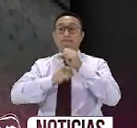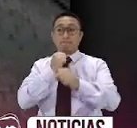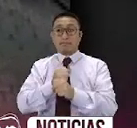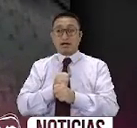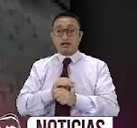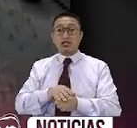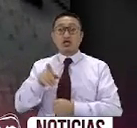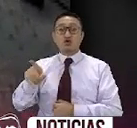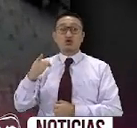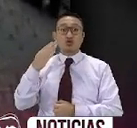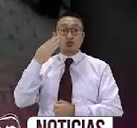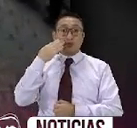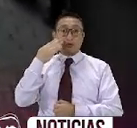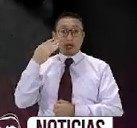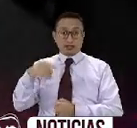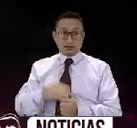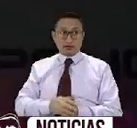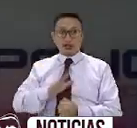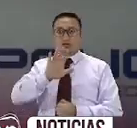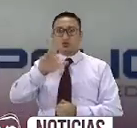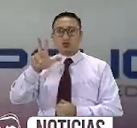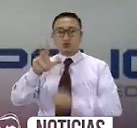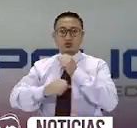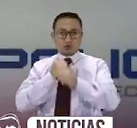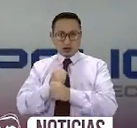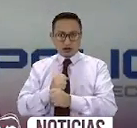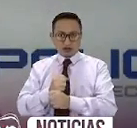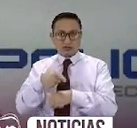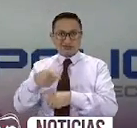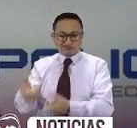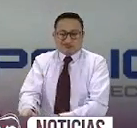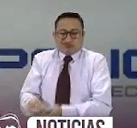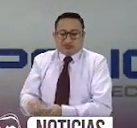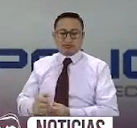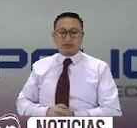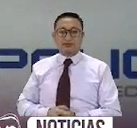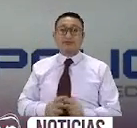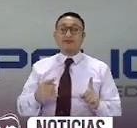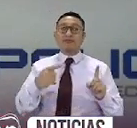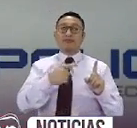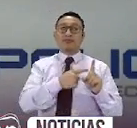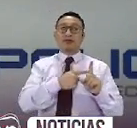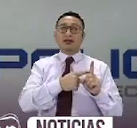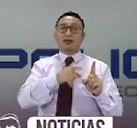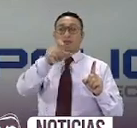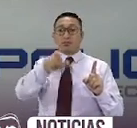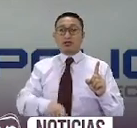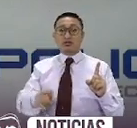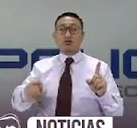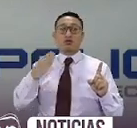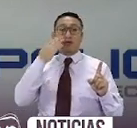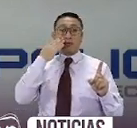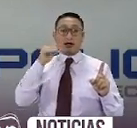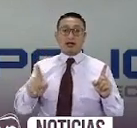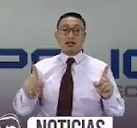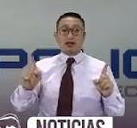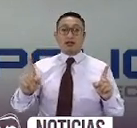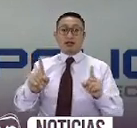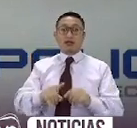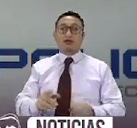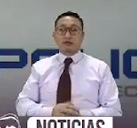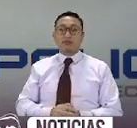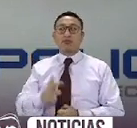madre, Grace S., de 53. Este ciudadano asesina a su madre